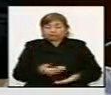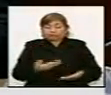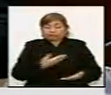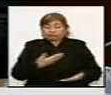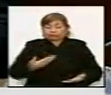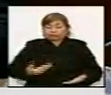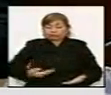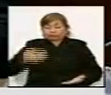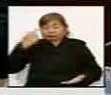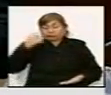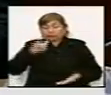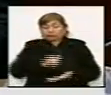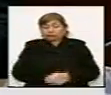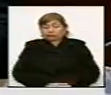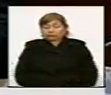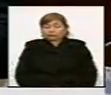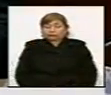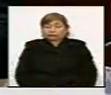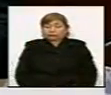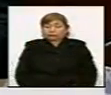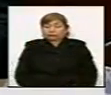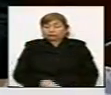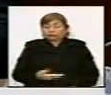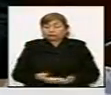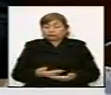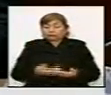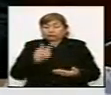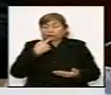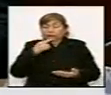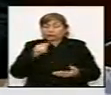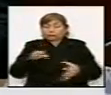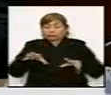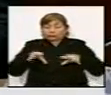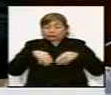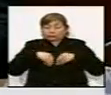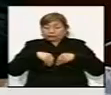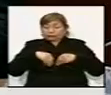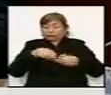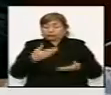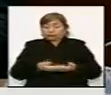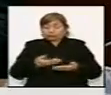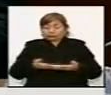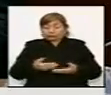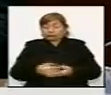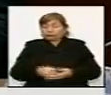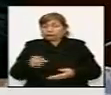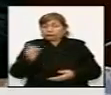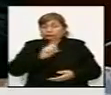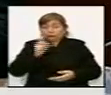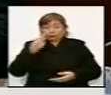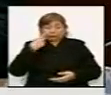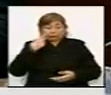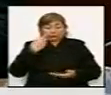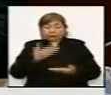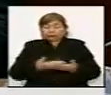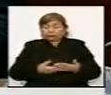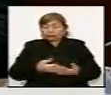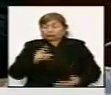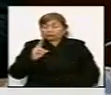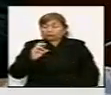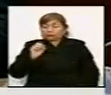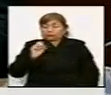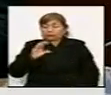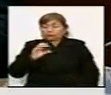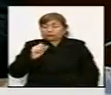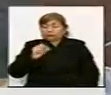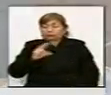gobierno para que en caso que esto sea, digamos, aprobado como está, no lo observe el presidente Vizcarra porque